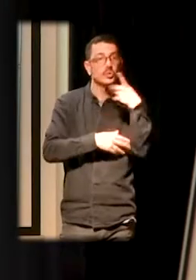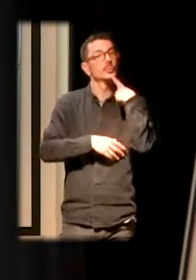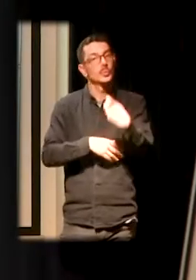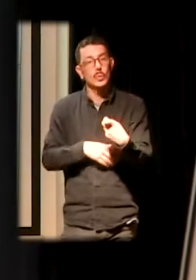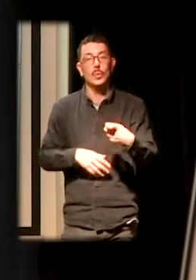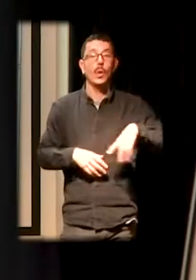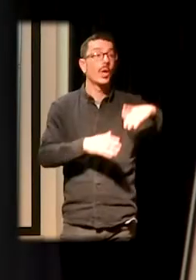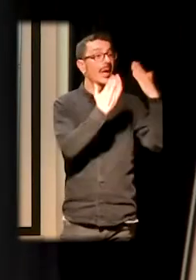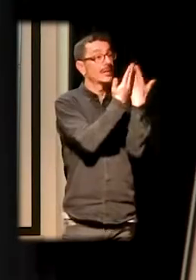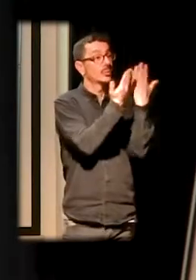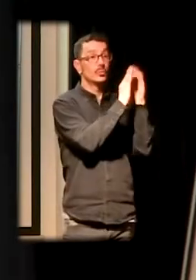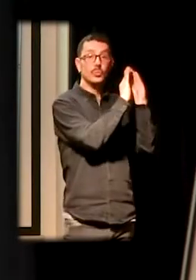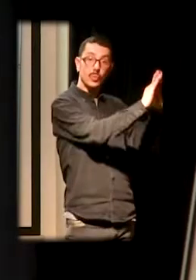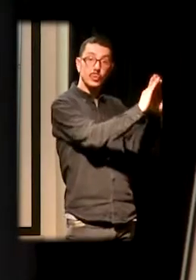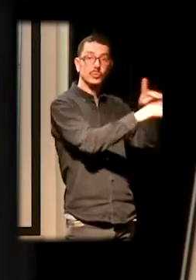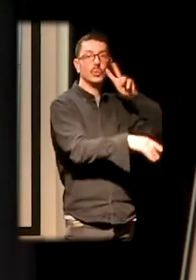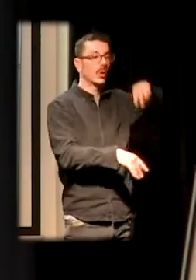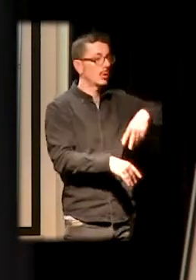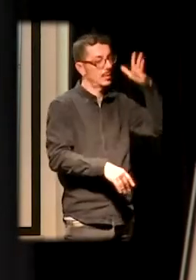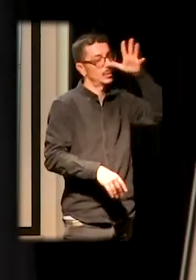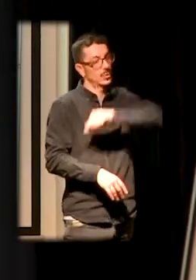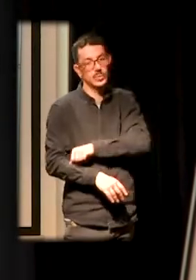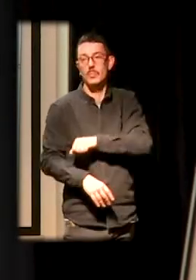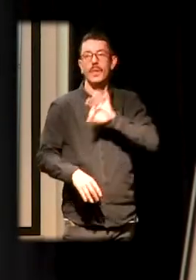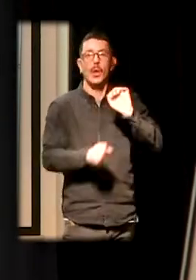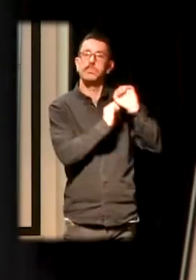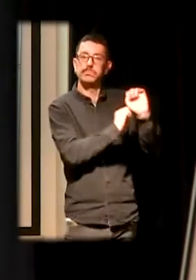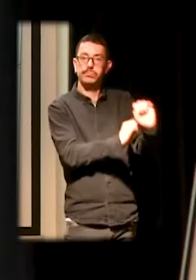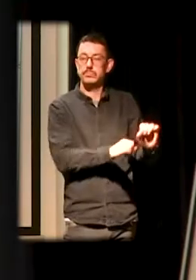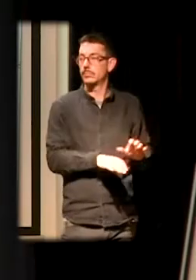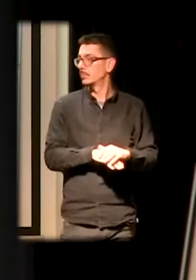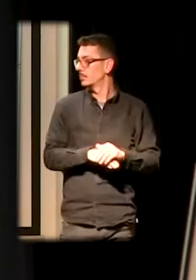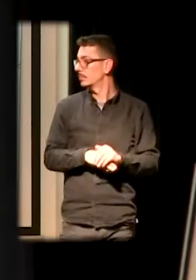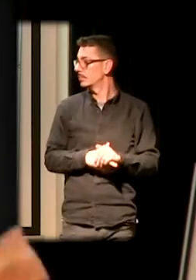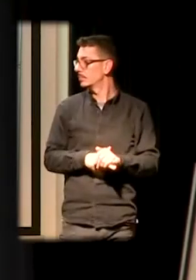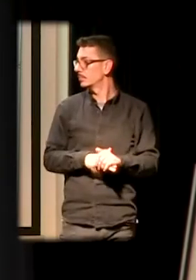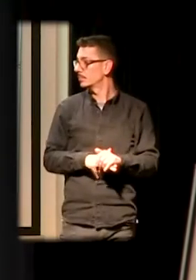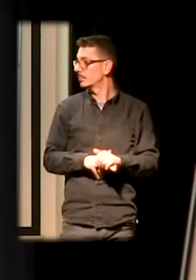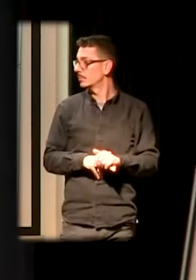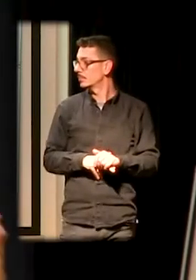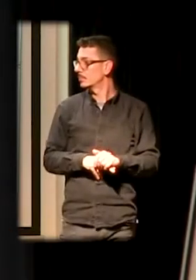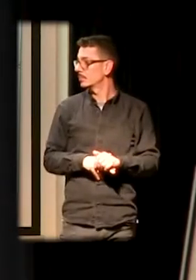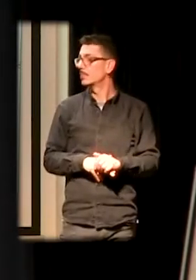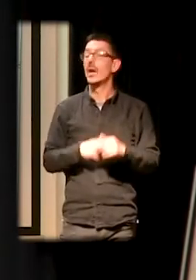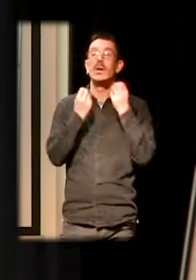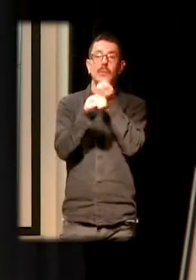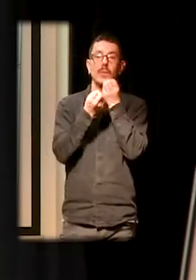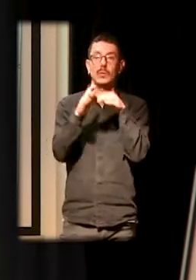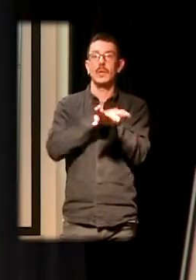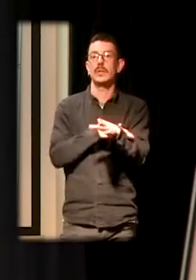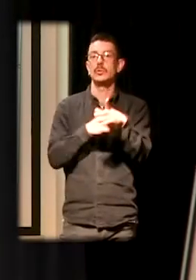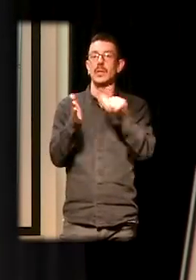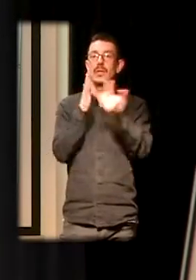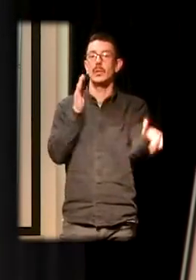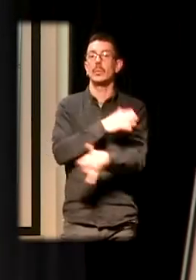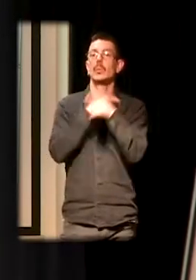los estudios o de los conocimientos previos que traen las mujeres de los países de origen, y falta acceso a la información, la barrera lingüística y